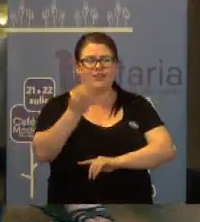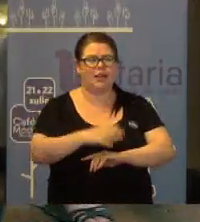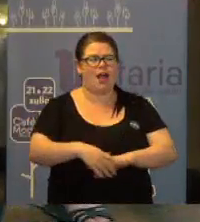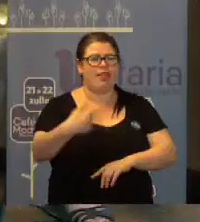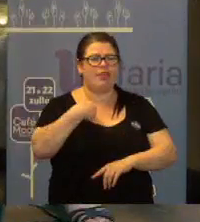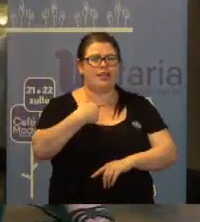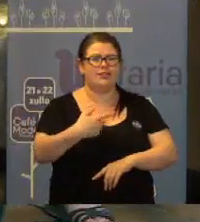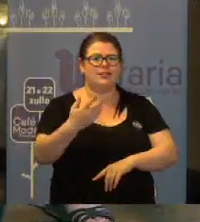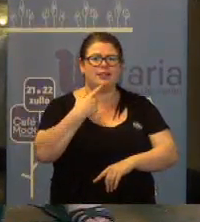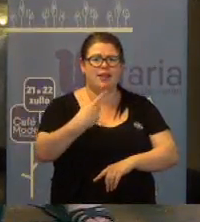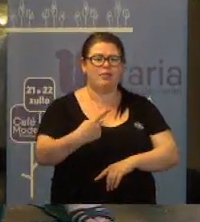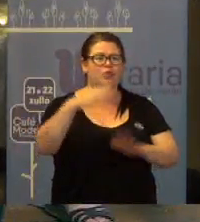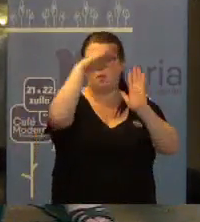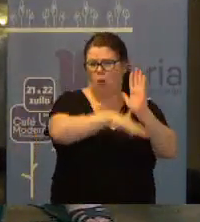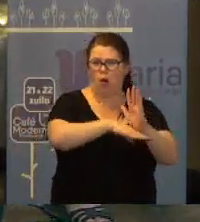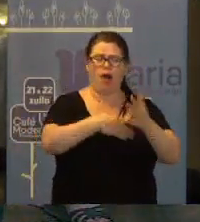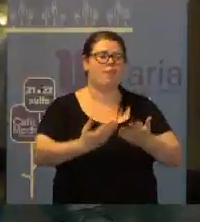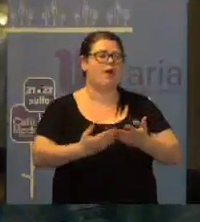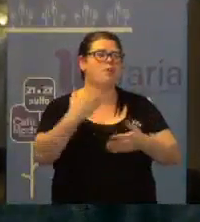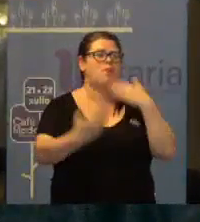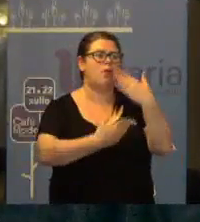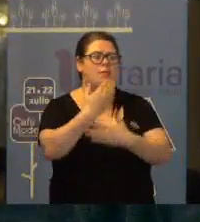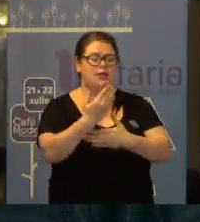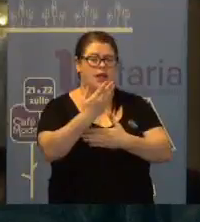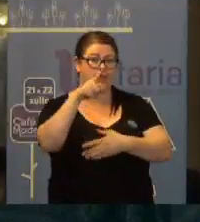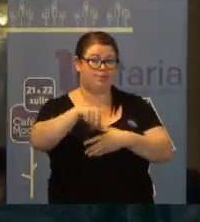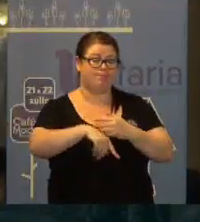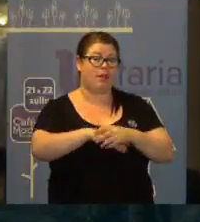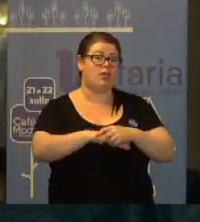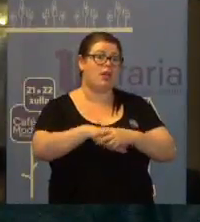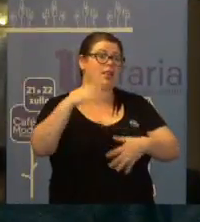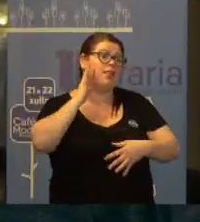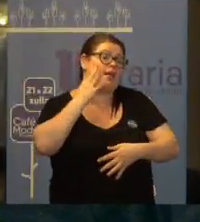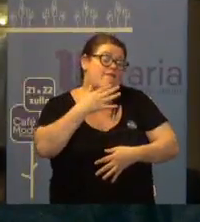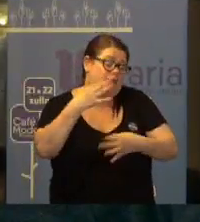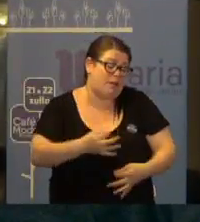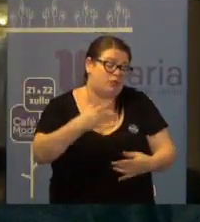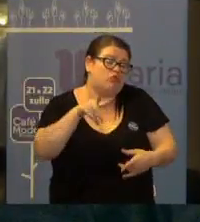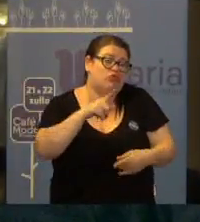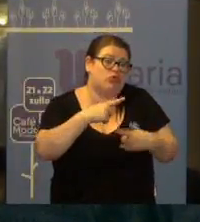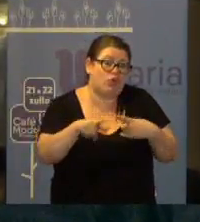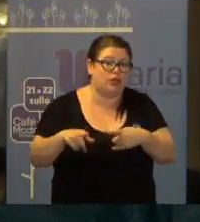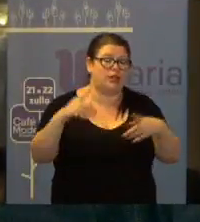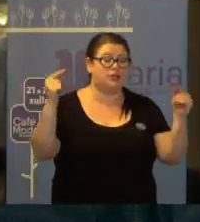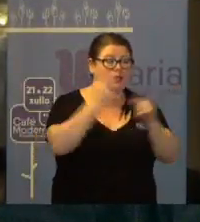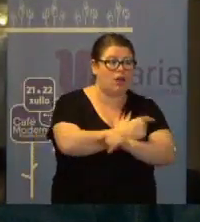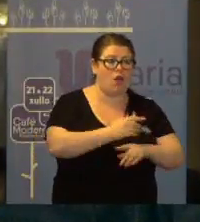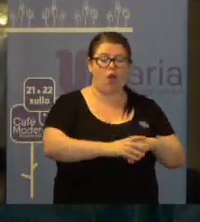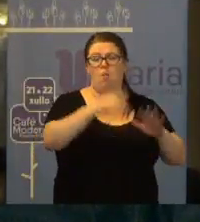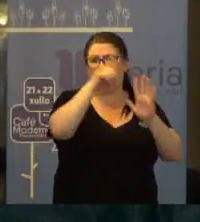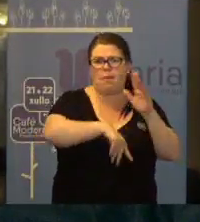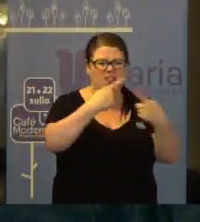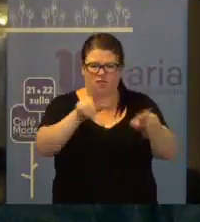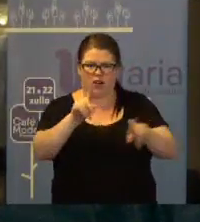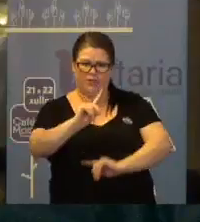decíamos do programa, e pola mañá, é que a veces afirmamos cousas que se contradicen entre sí. Pola mañá afirmamos, non, se os programas non son tan